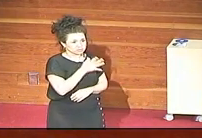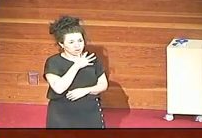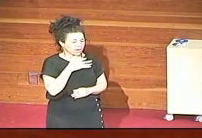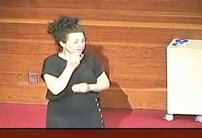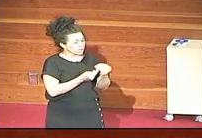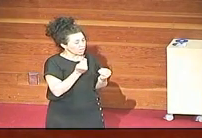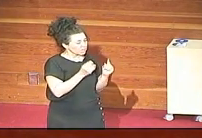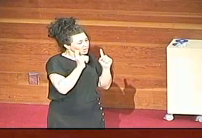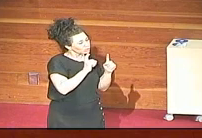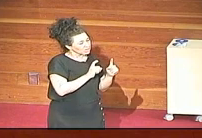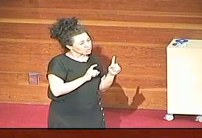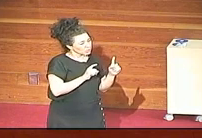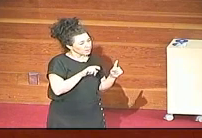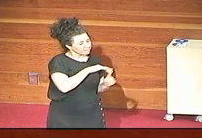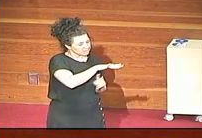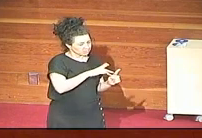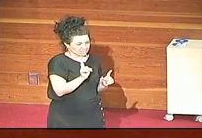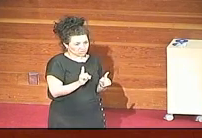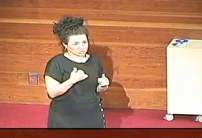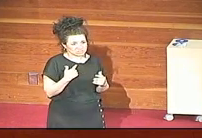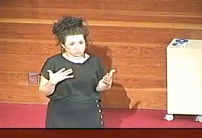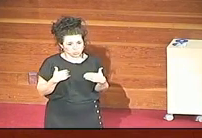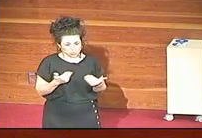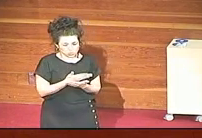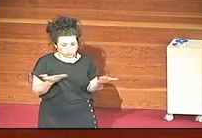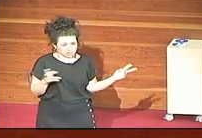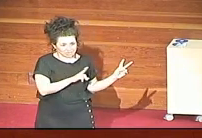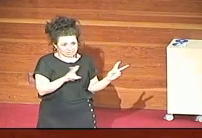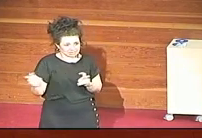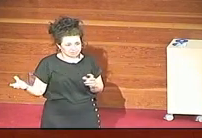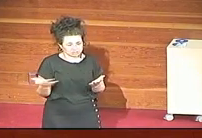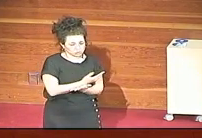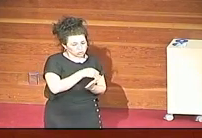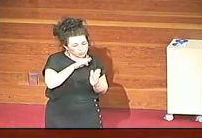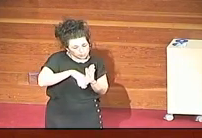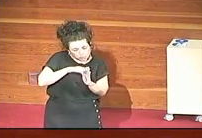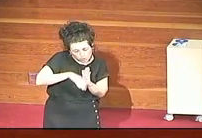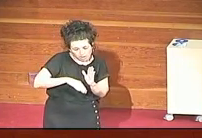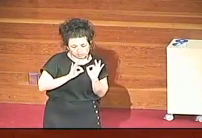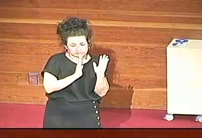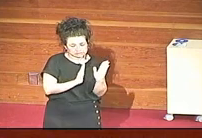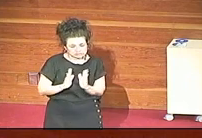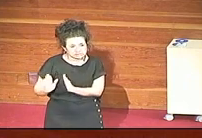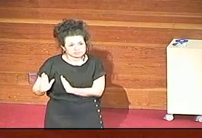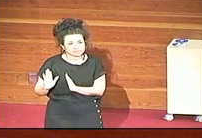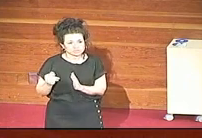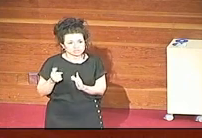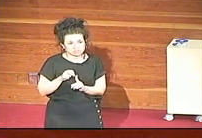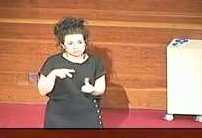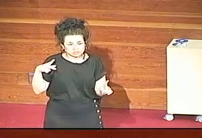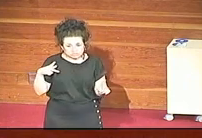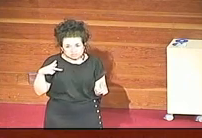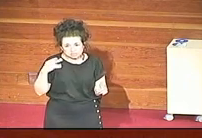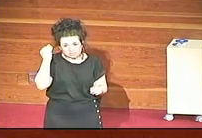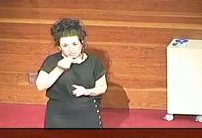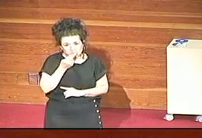es como en cualquier otra disciplina entiendo yo donde todo se programa donde todo se secuencia desde ese punto de vista me parecería muy